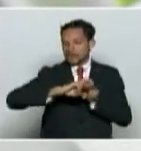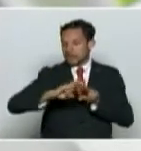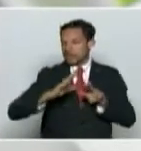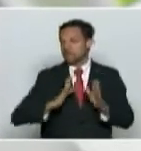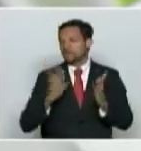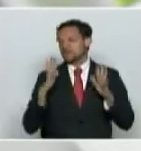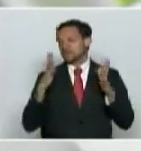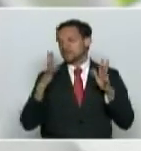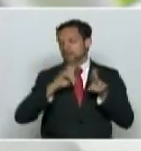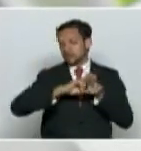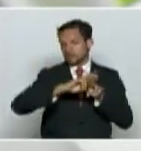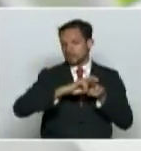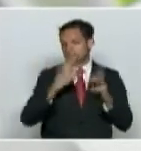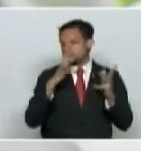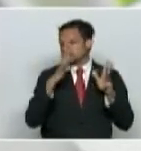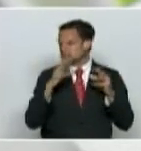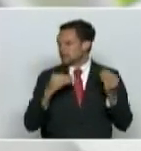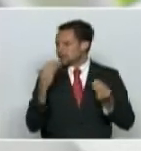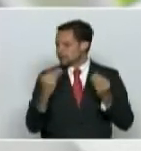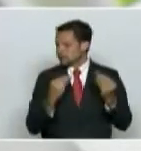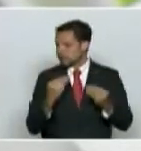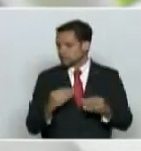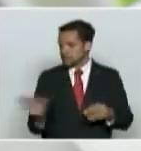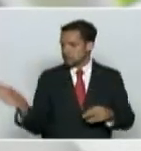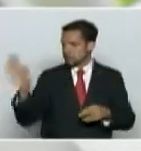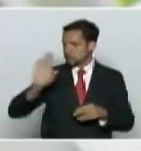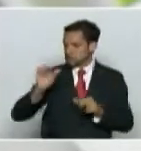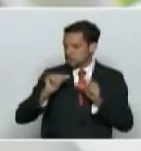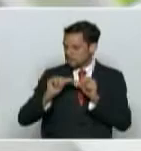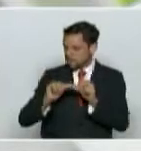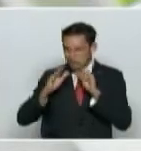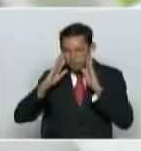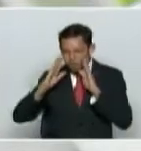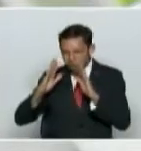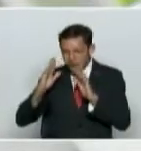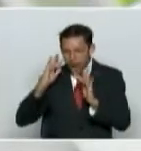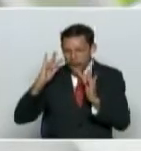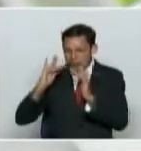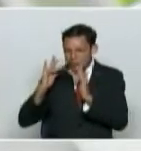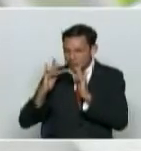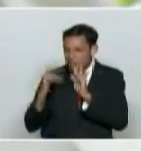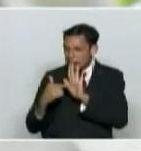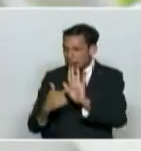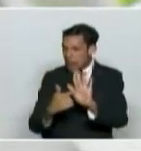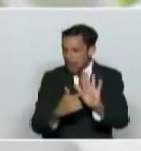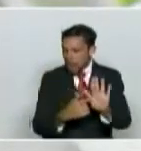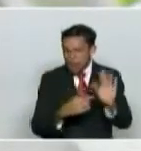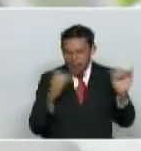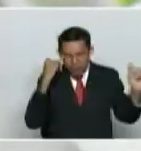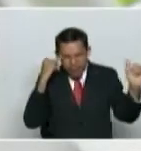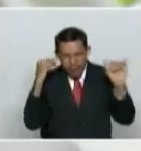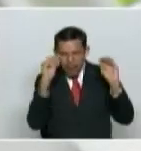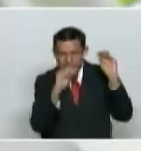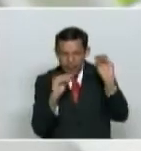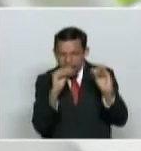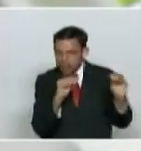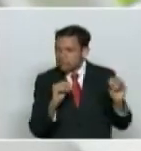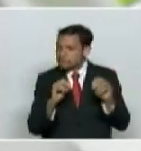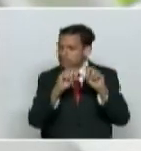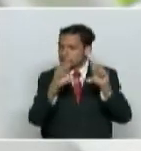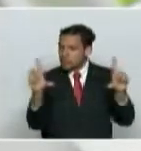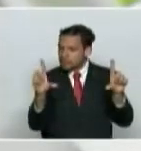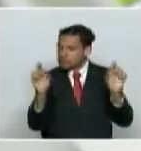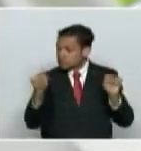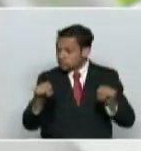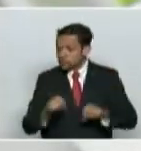de hecho una de las más importantes de América. El programa va a estar muy pendiente de toda esa programación que el canal le brinda a los televidentes en esta temporada. Claro